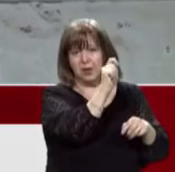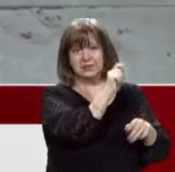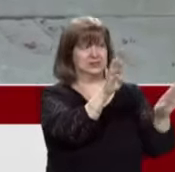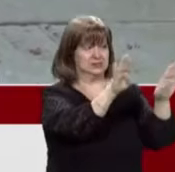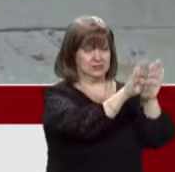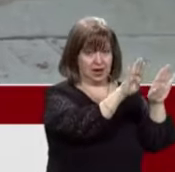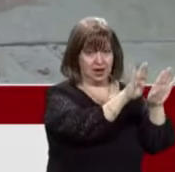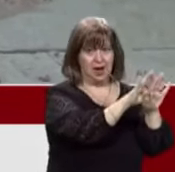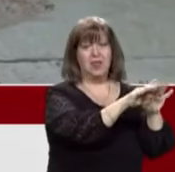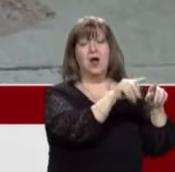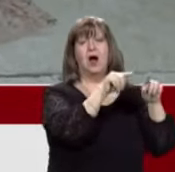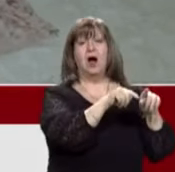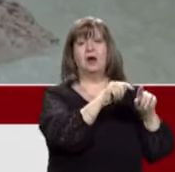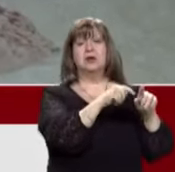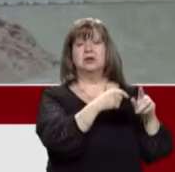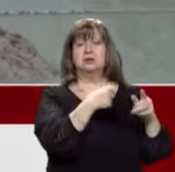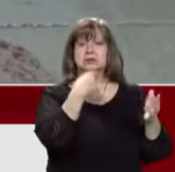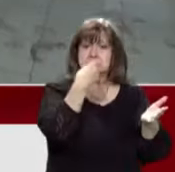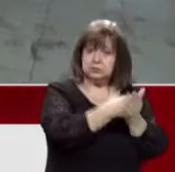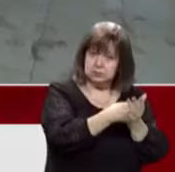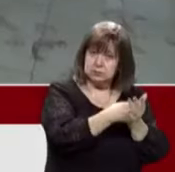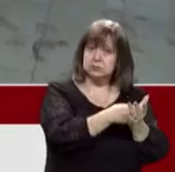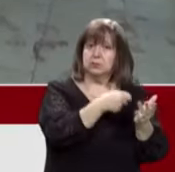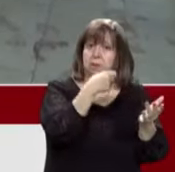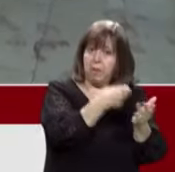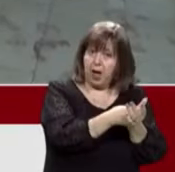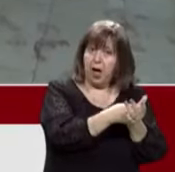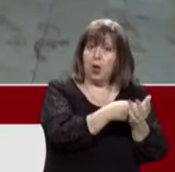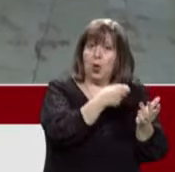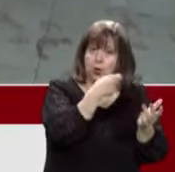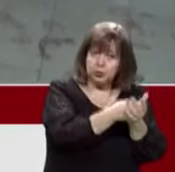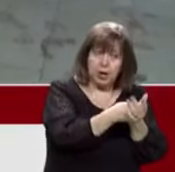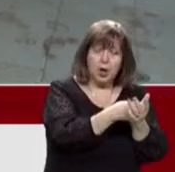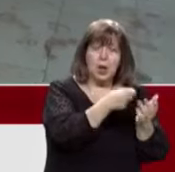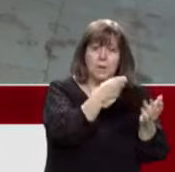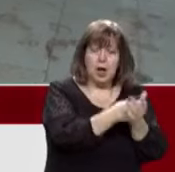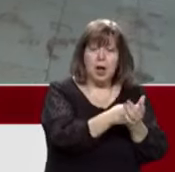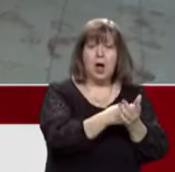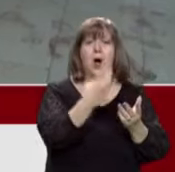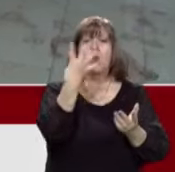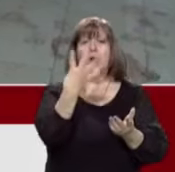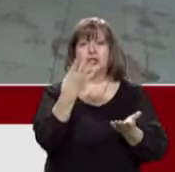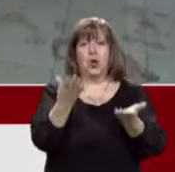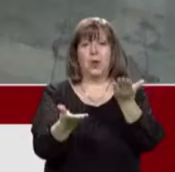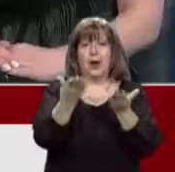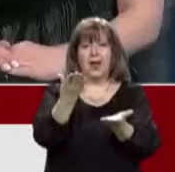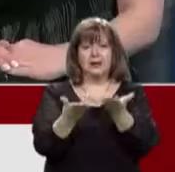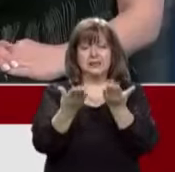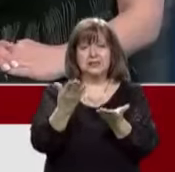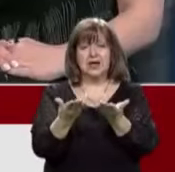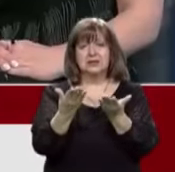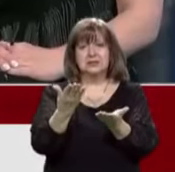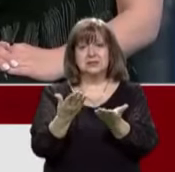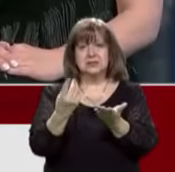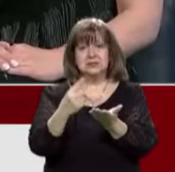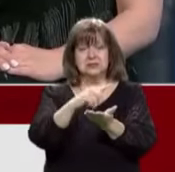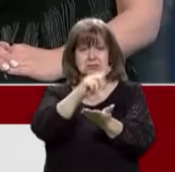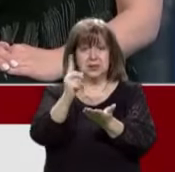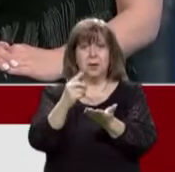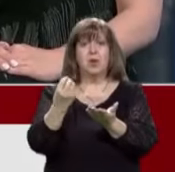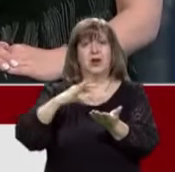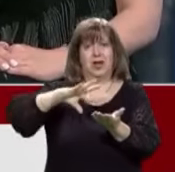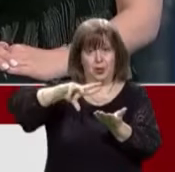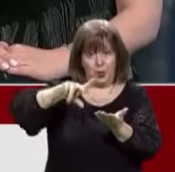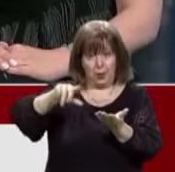cerrado. Y ahora volver con una inversión muy grande, que significa la recuperación de las 4 balanzas que perdieron, porque las